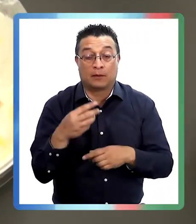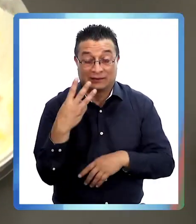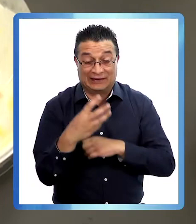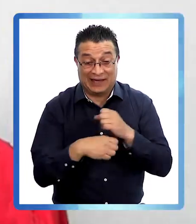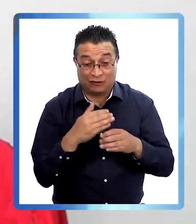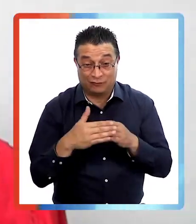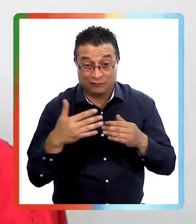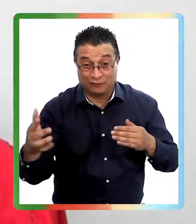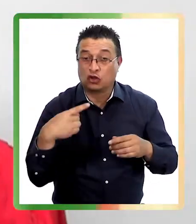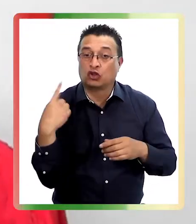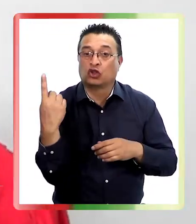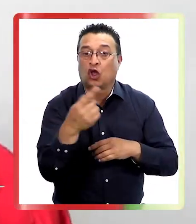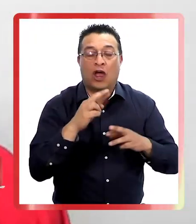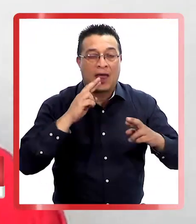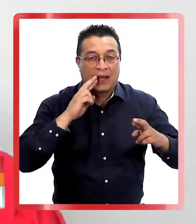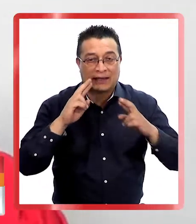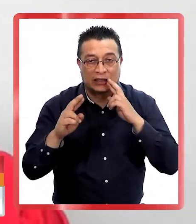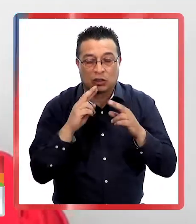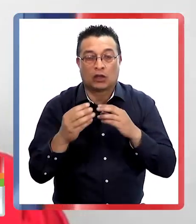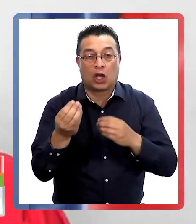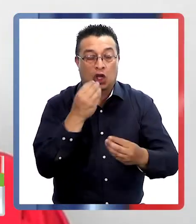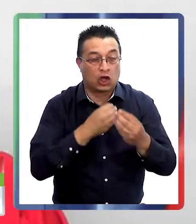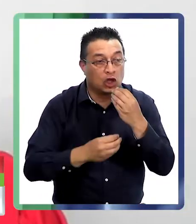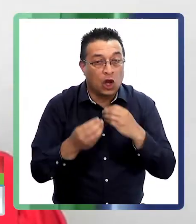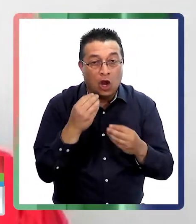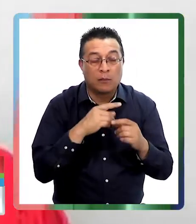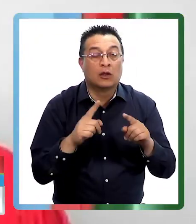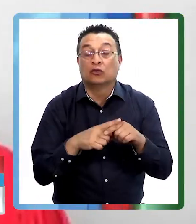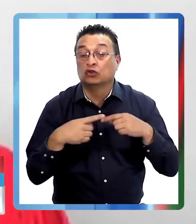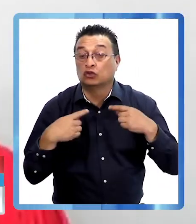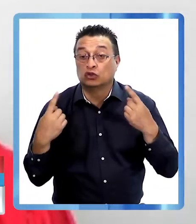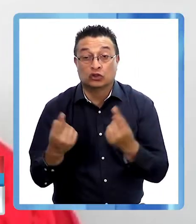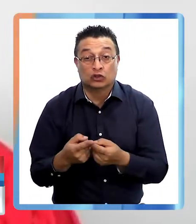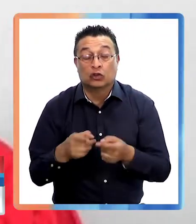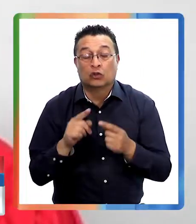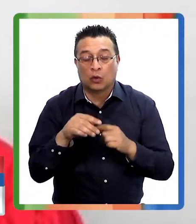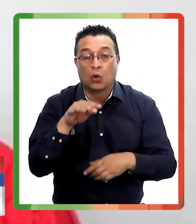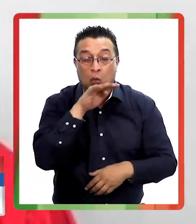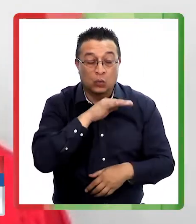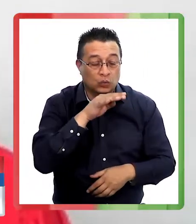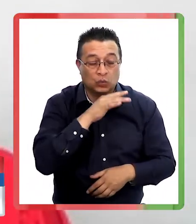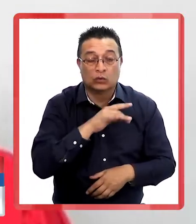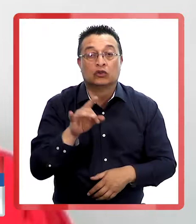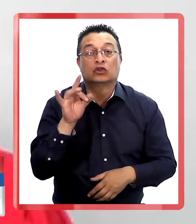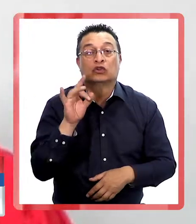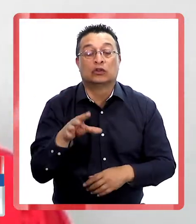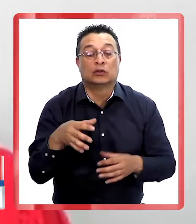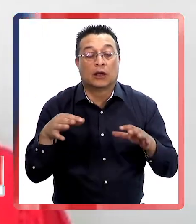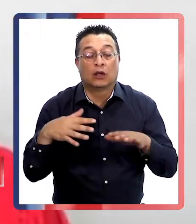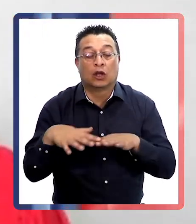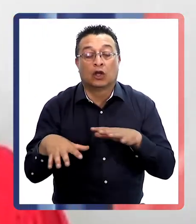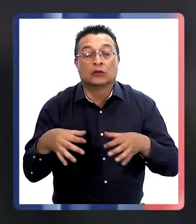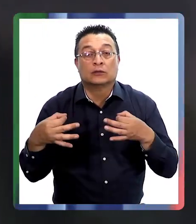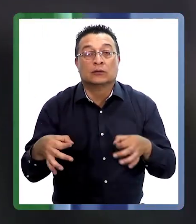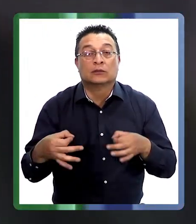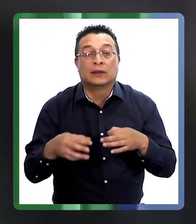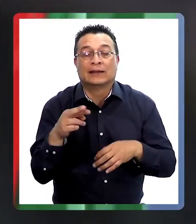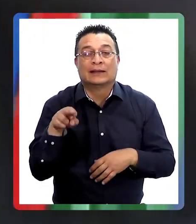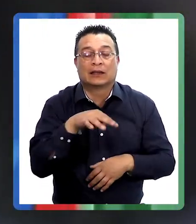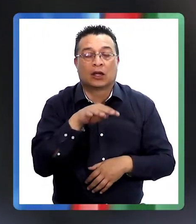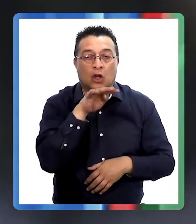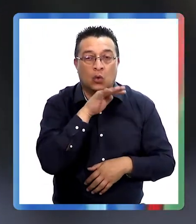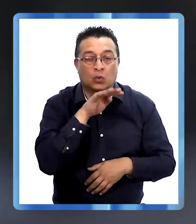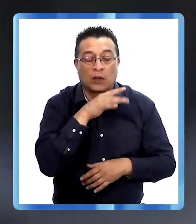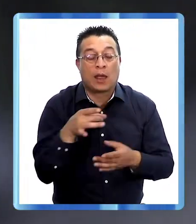3 años, todos los restaurantes, los locales de comida tienen que empezar a usar puro material